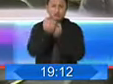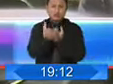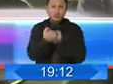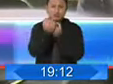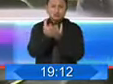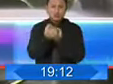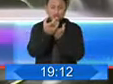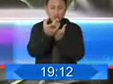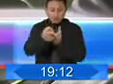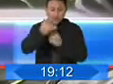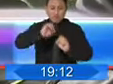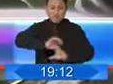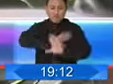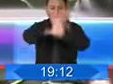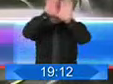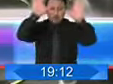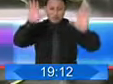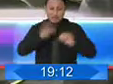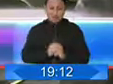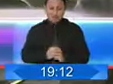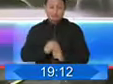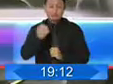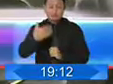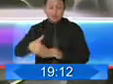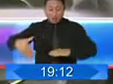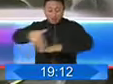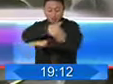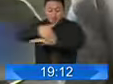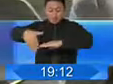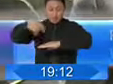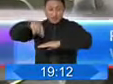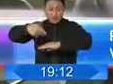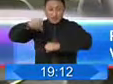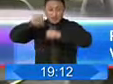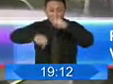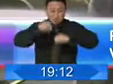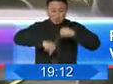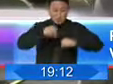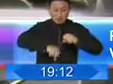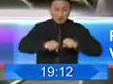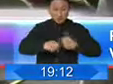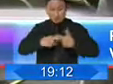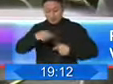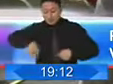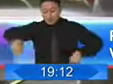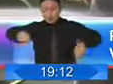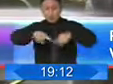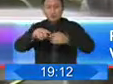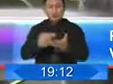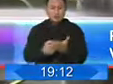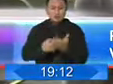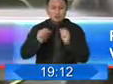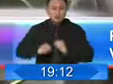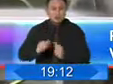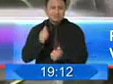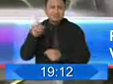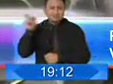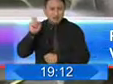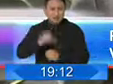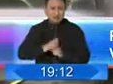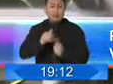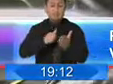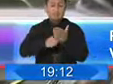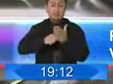en la mañana. Tenemos vías que están siendo afectadas. Yo les decía, parte del gabinete fue tratar eso con el Ministerio de Transporte y